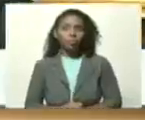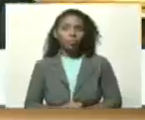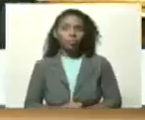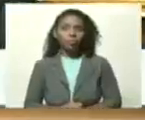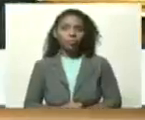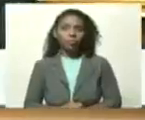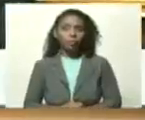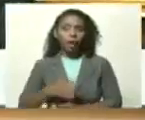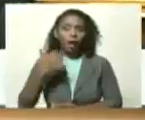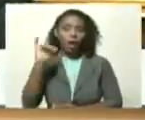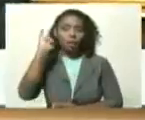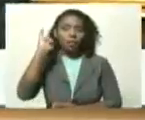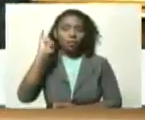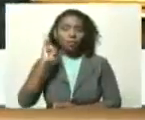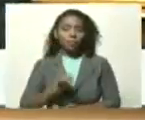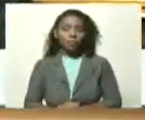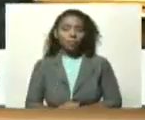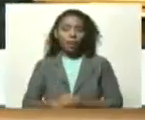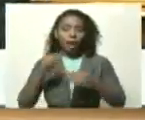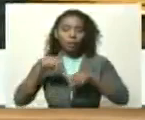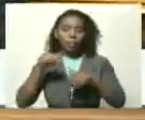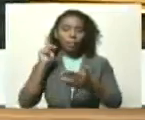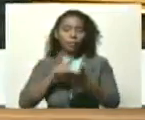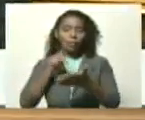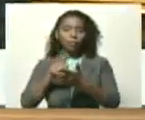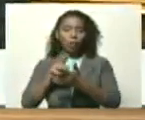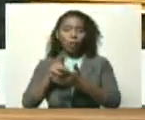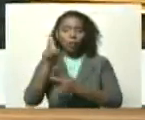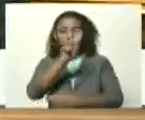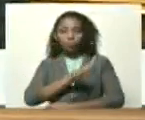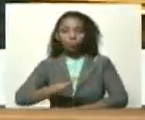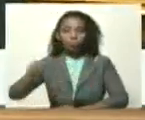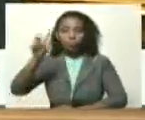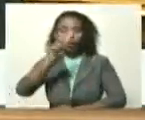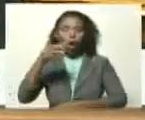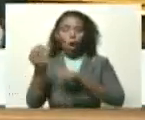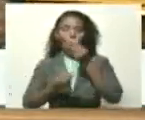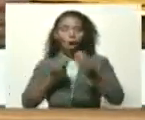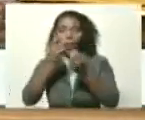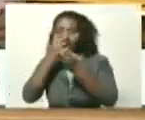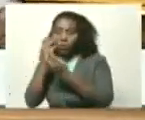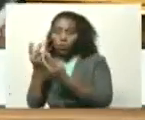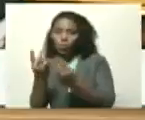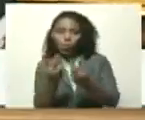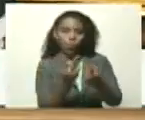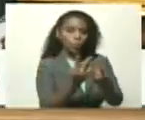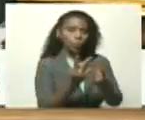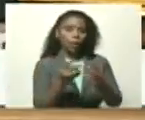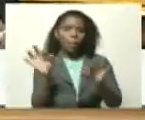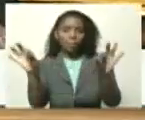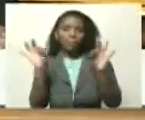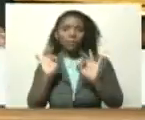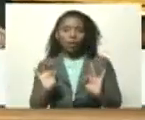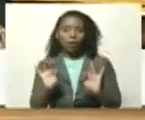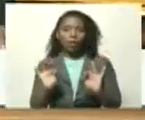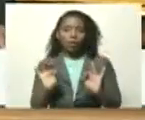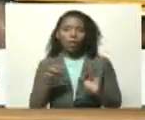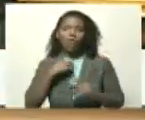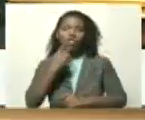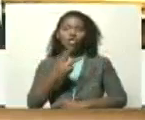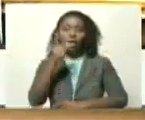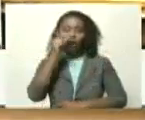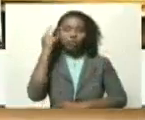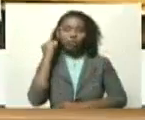Se encuentran en este hemiciclo como invitadas e invitados especiales, voceras